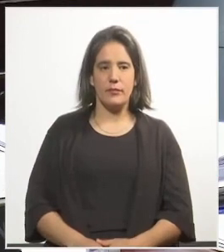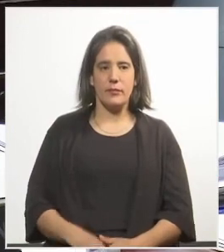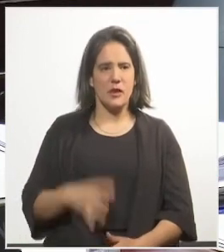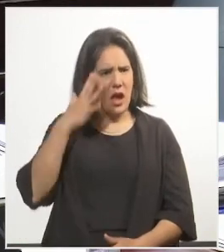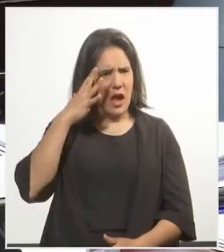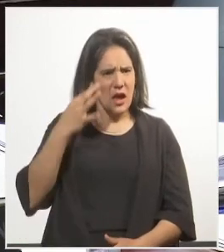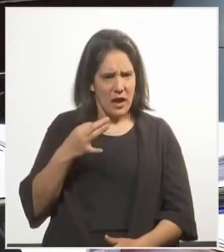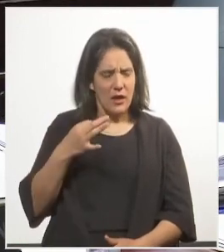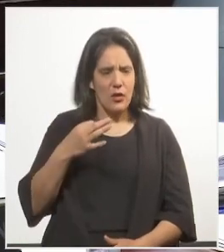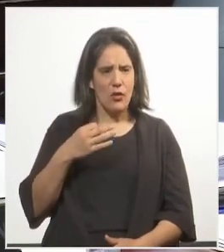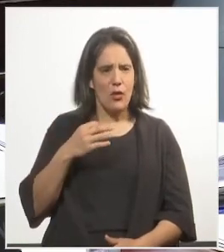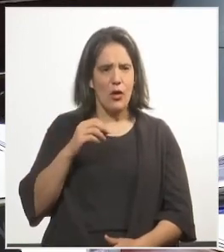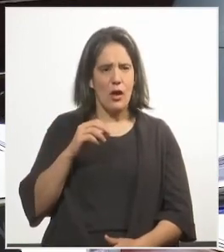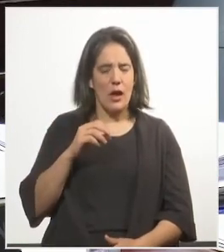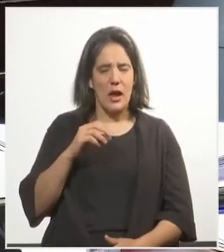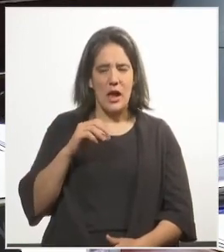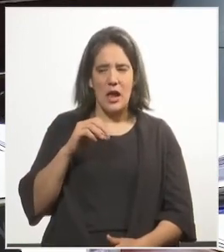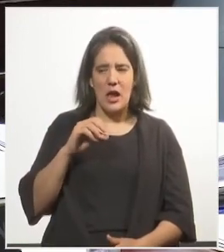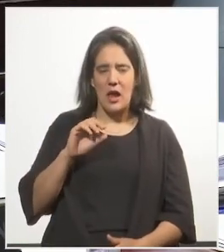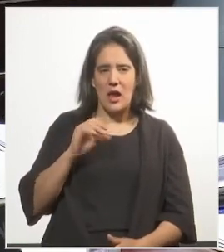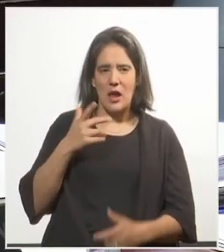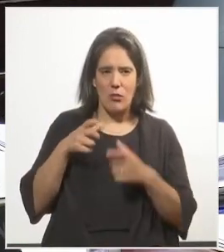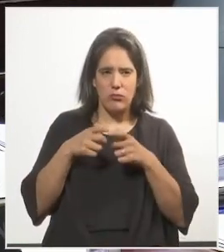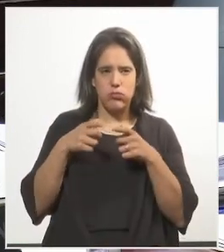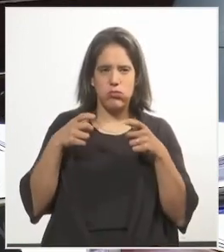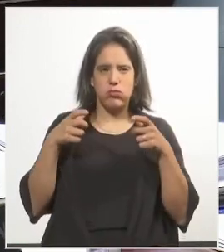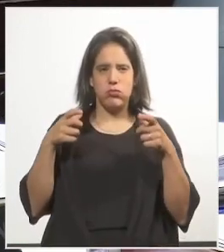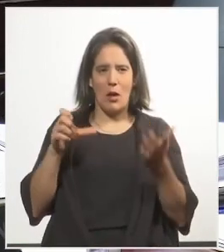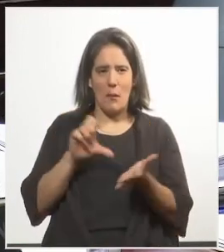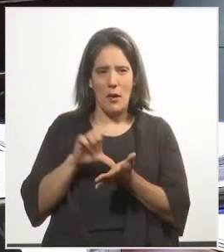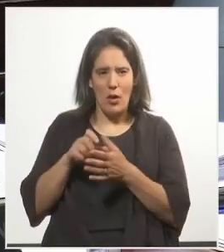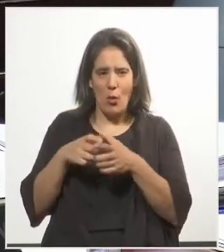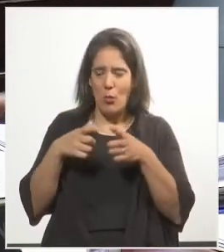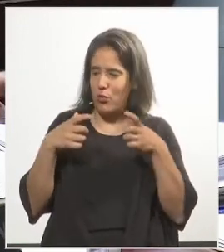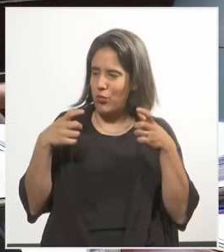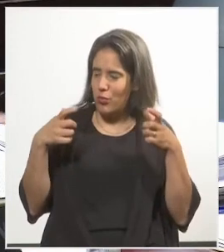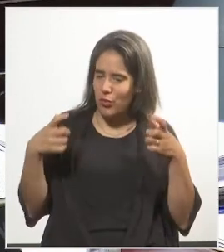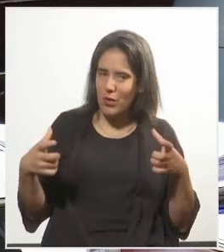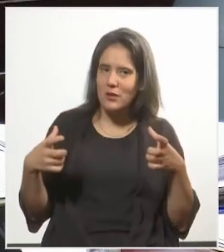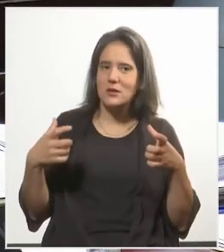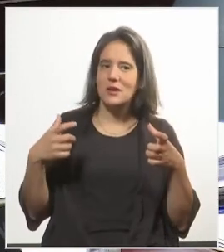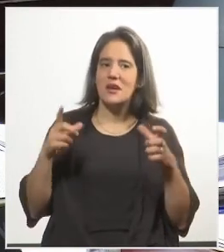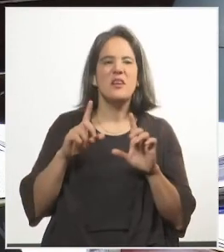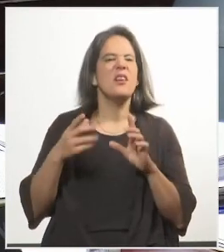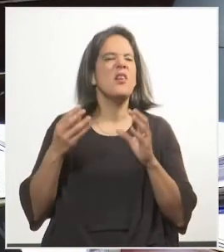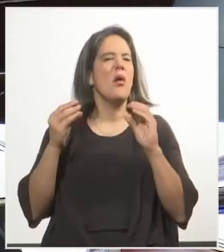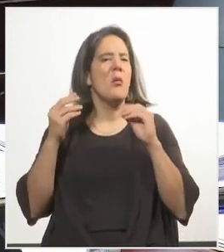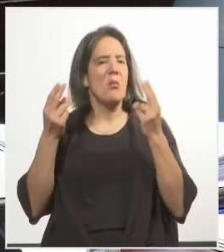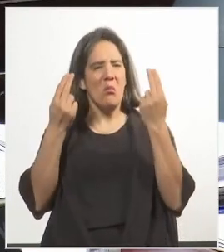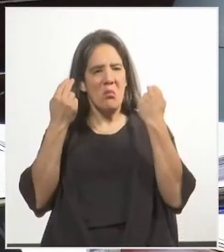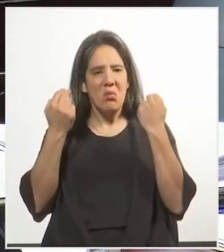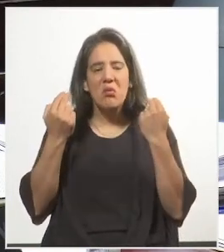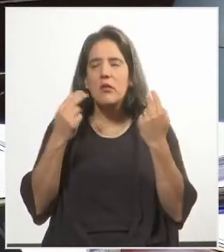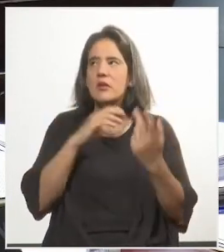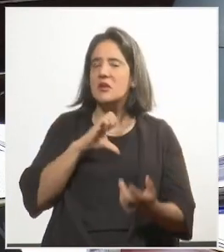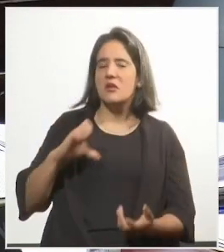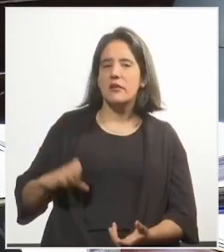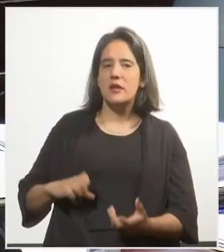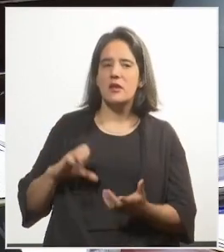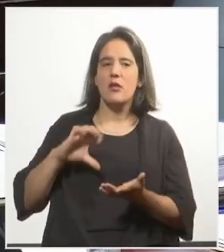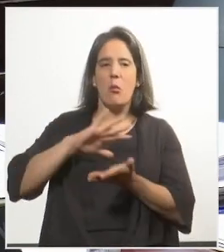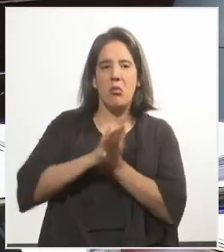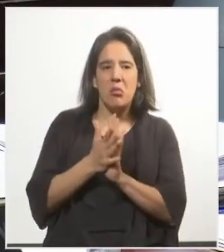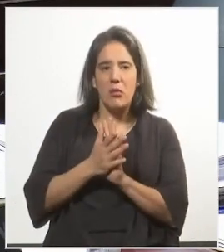Creo en la patria grande, que no supone una declinación de las soberanías nacionales elaboradas